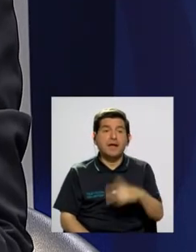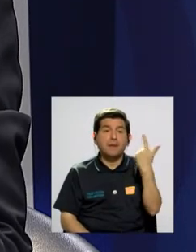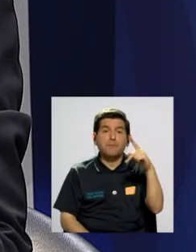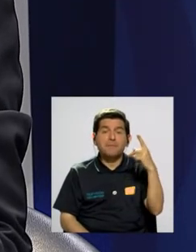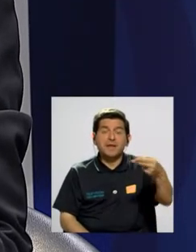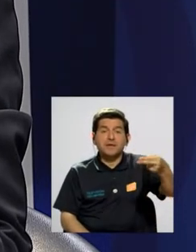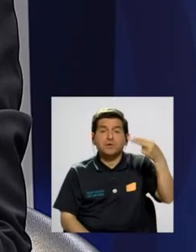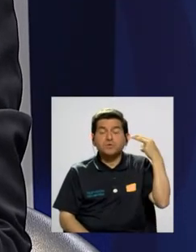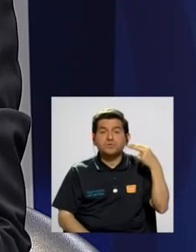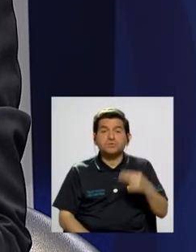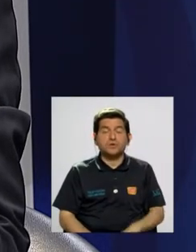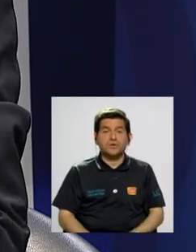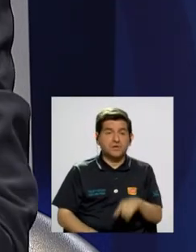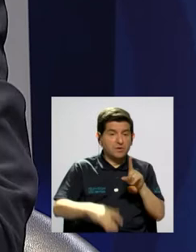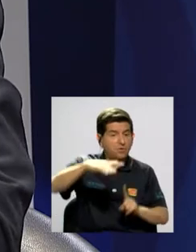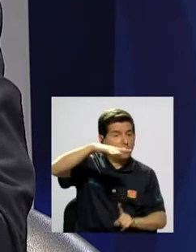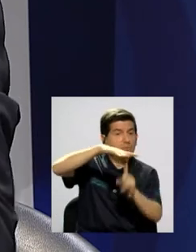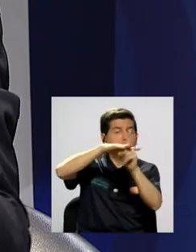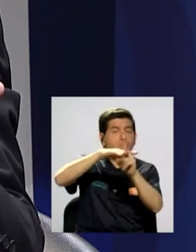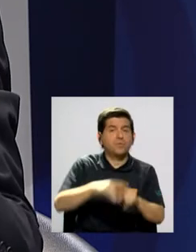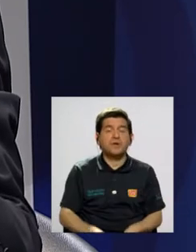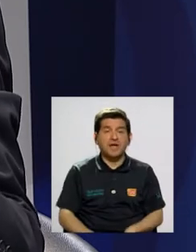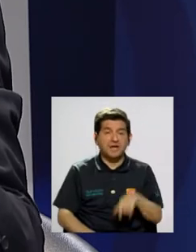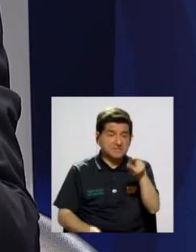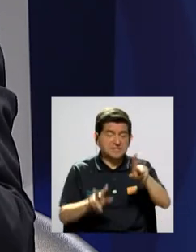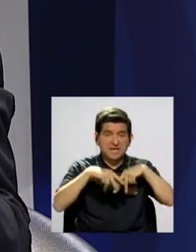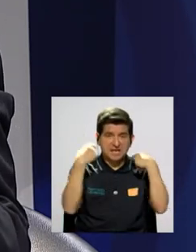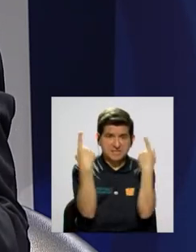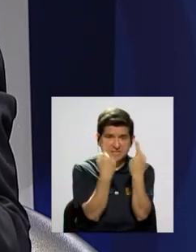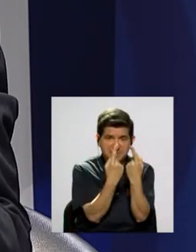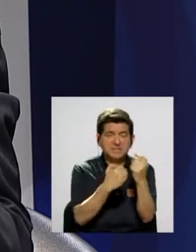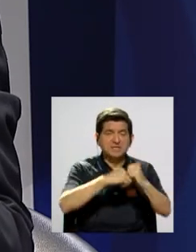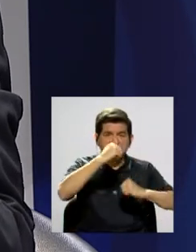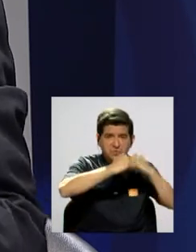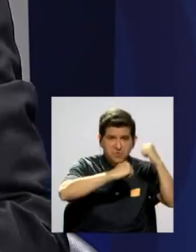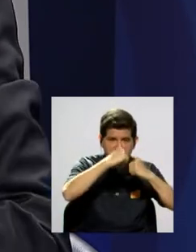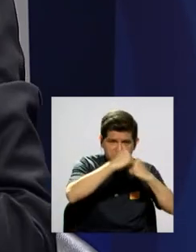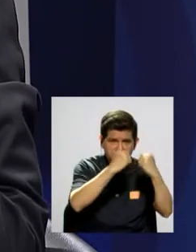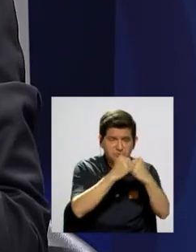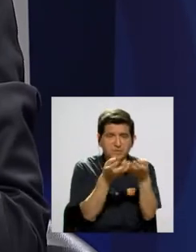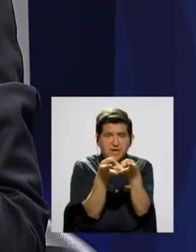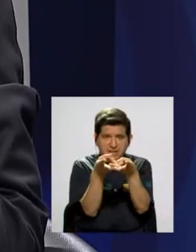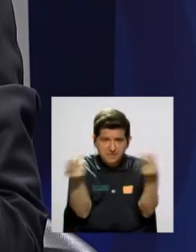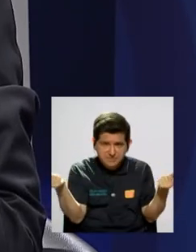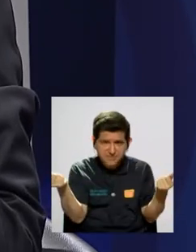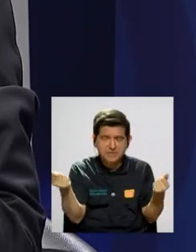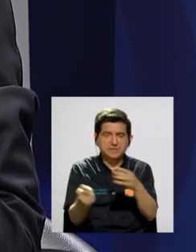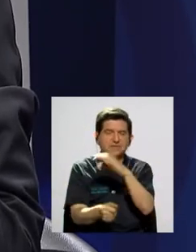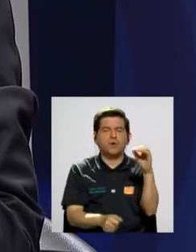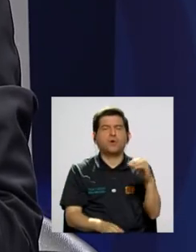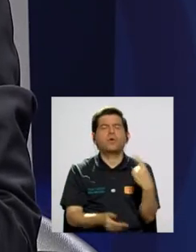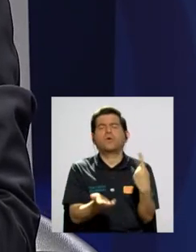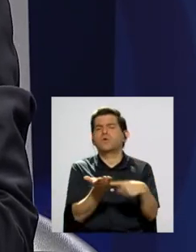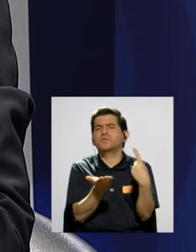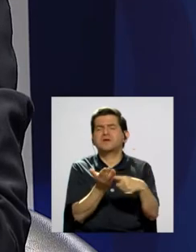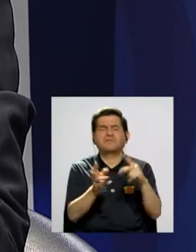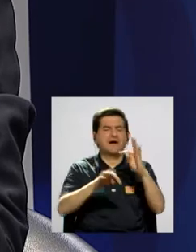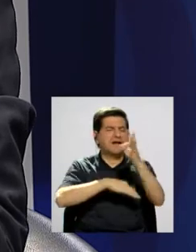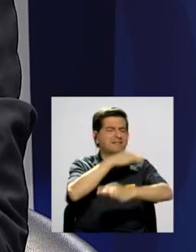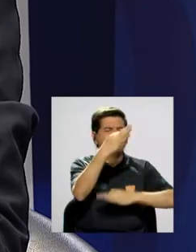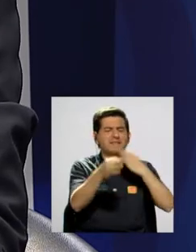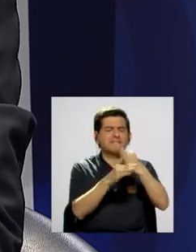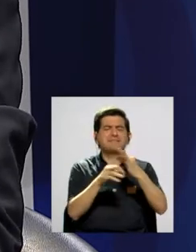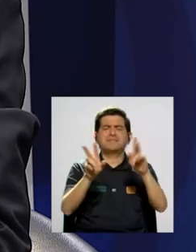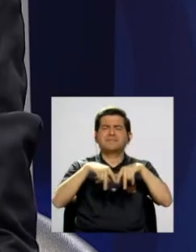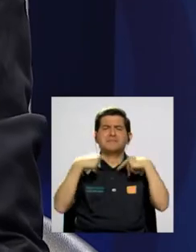indudable de terminar de desaparecer como estructuras partidarias. Pero también el debate de qué tipo de partidos se